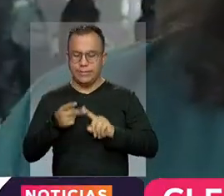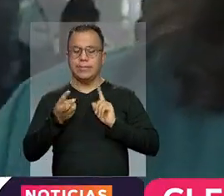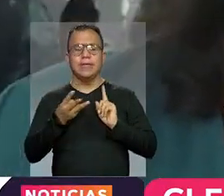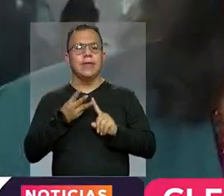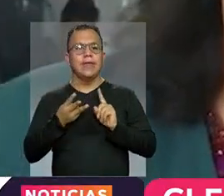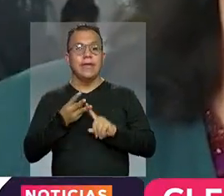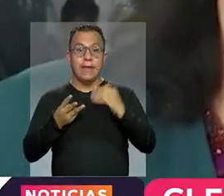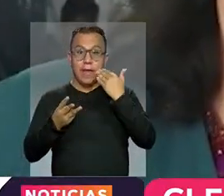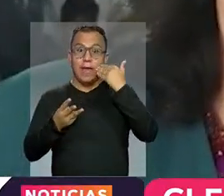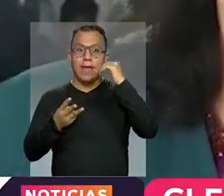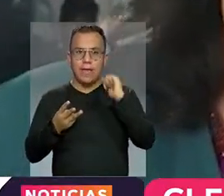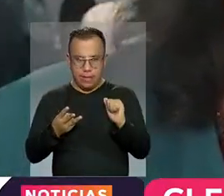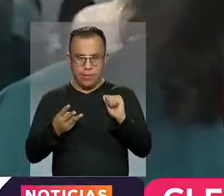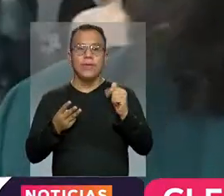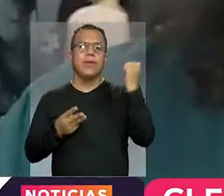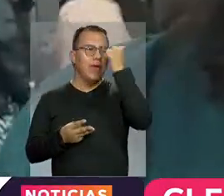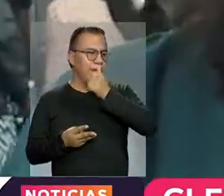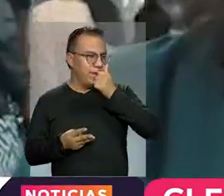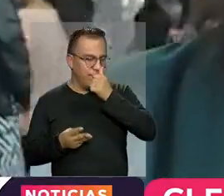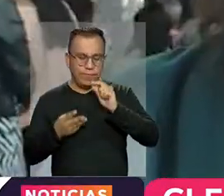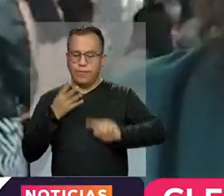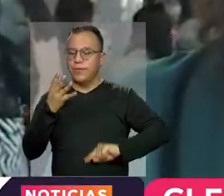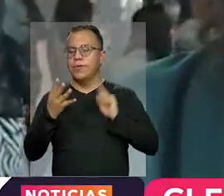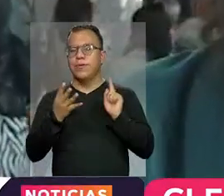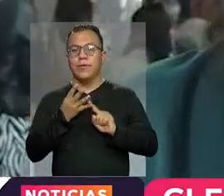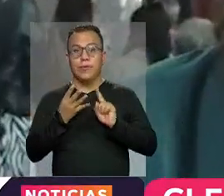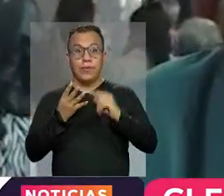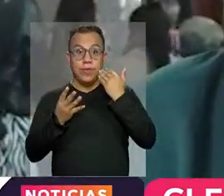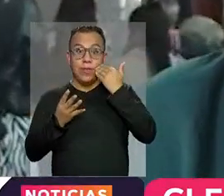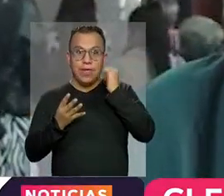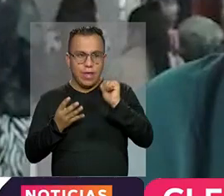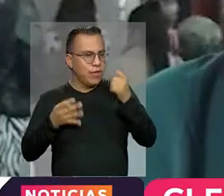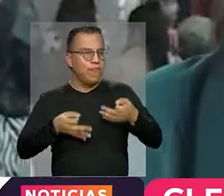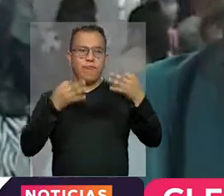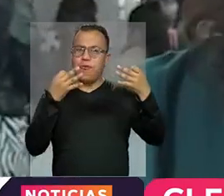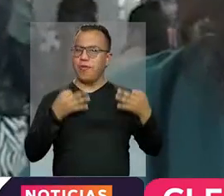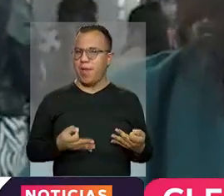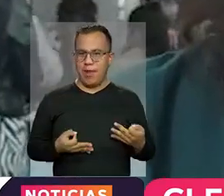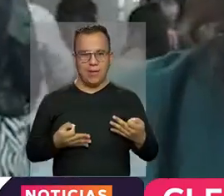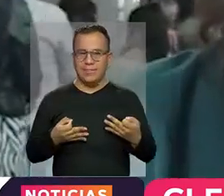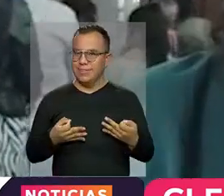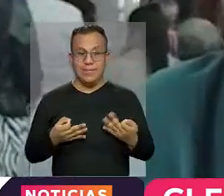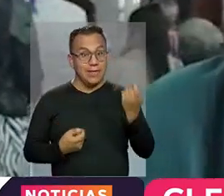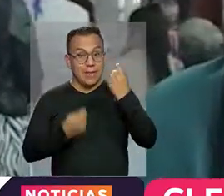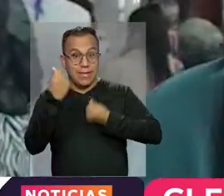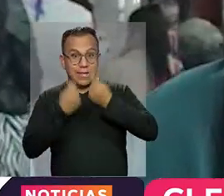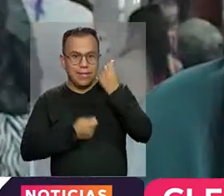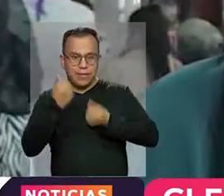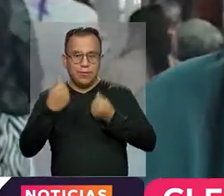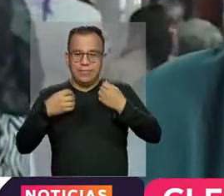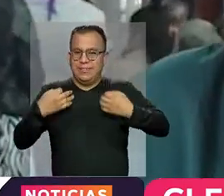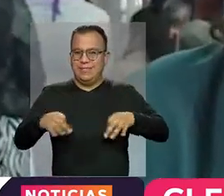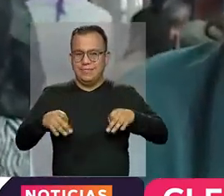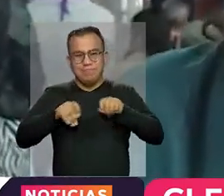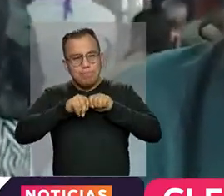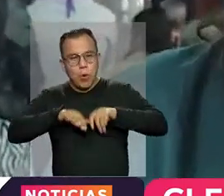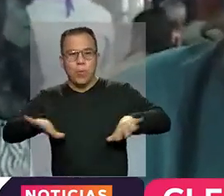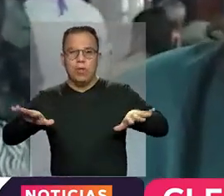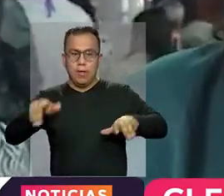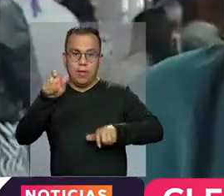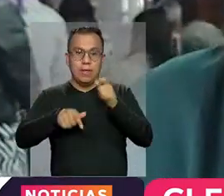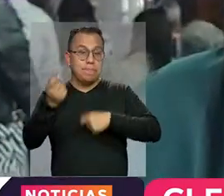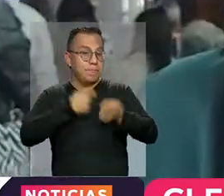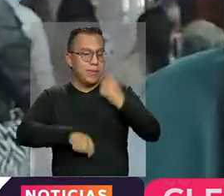mujeres afro, mujeres informales que se dedican a la economía popular, a las